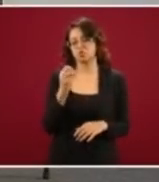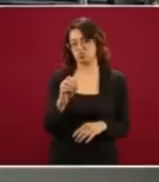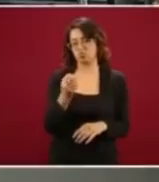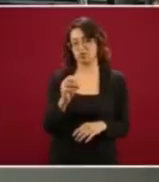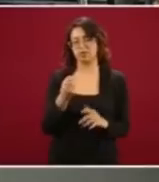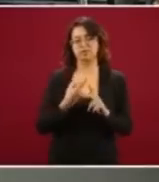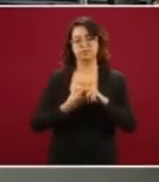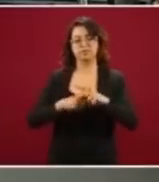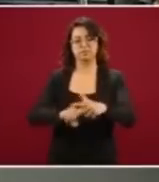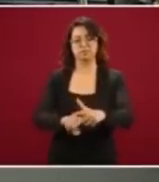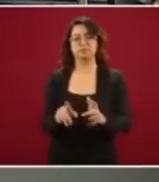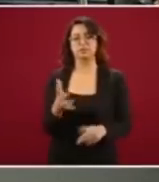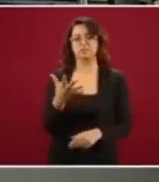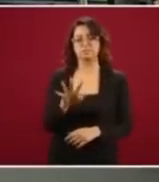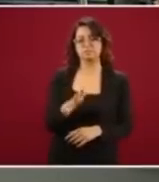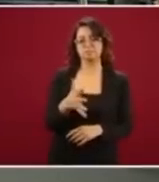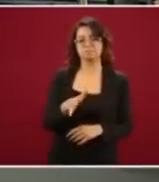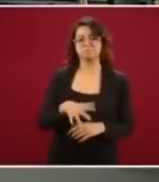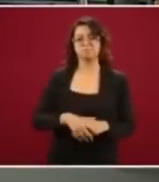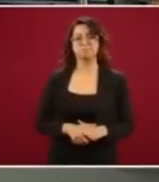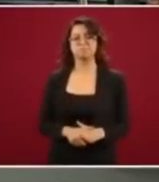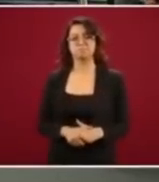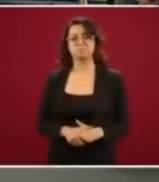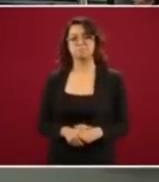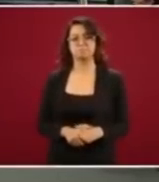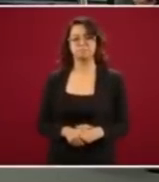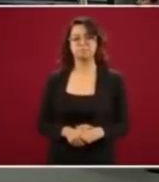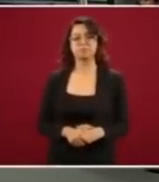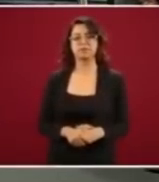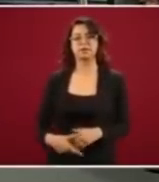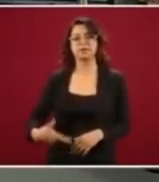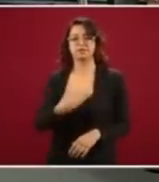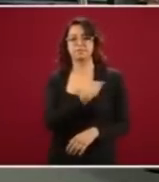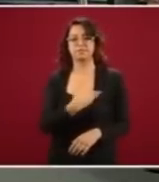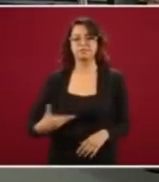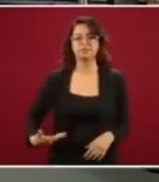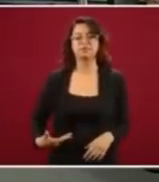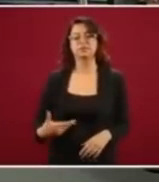octubre. Señor presidente. Muchas gracias.